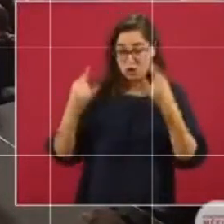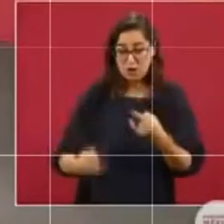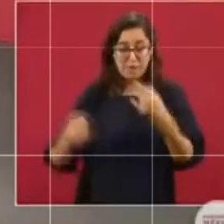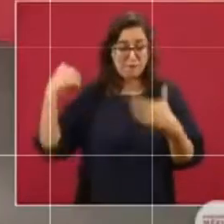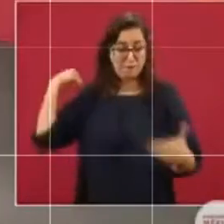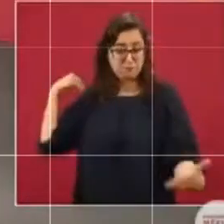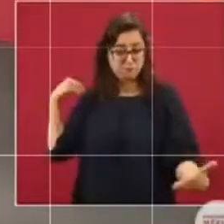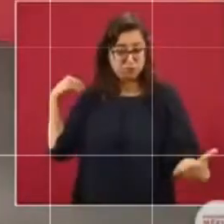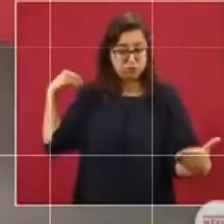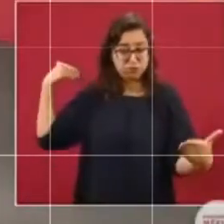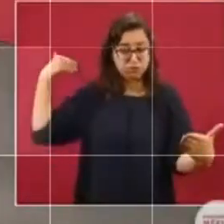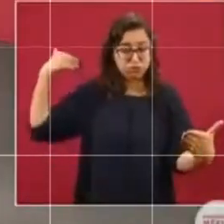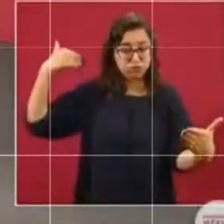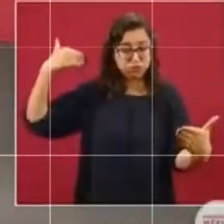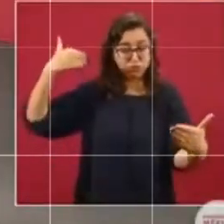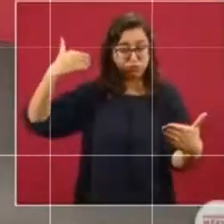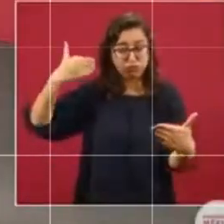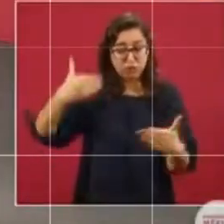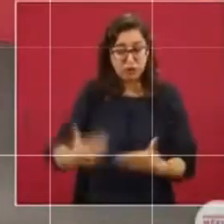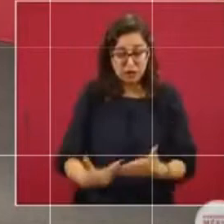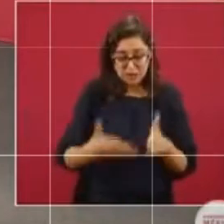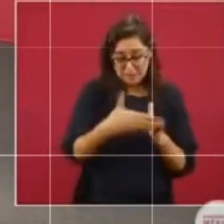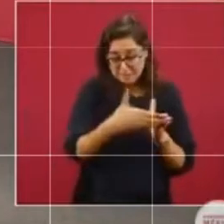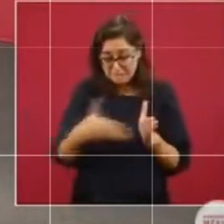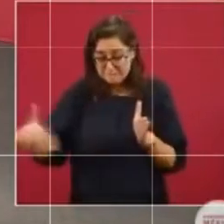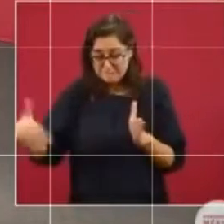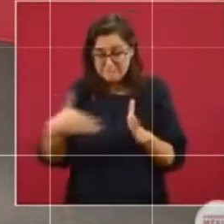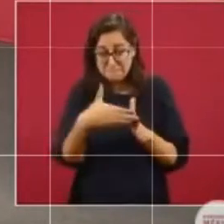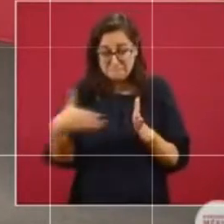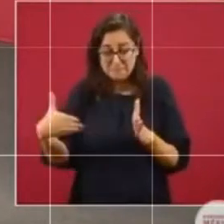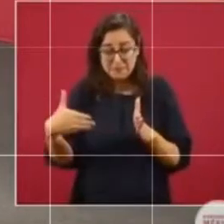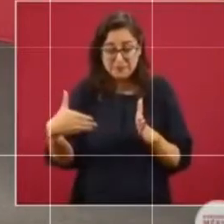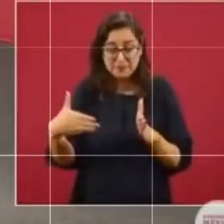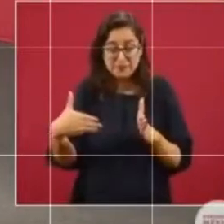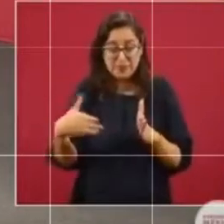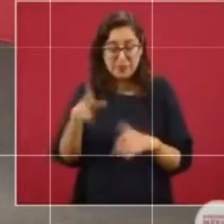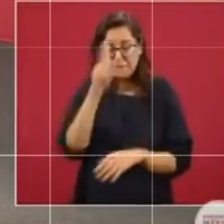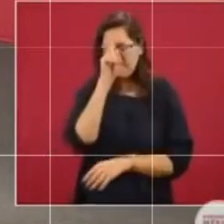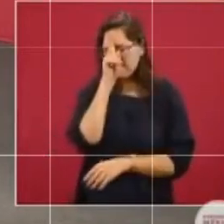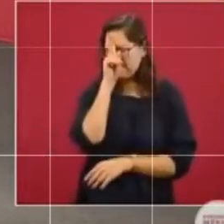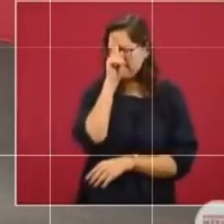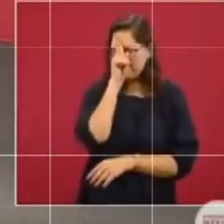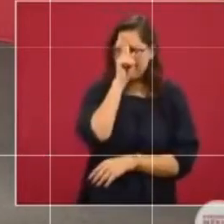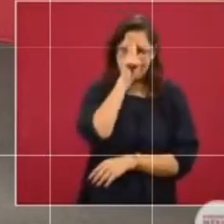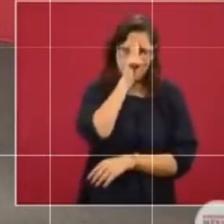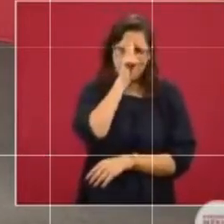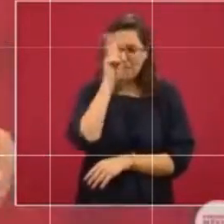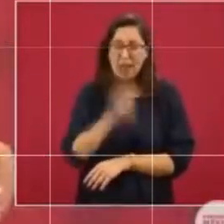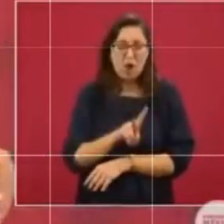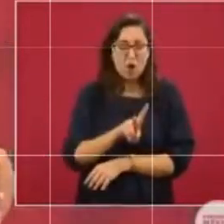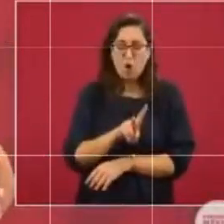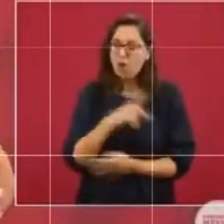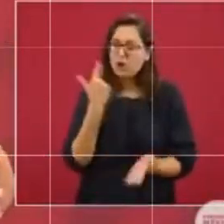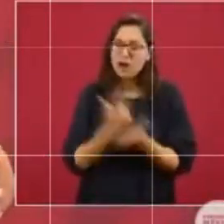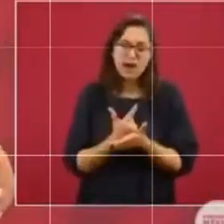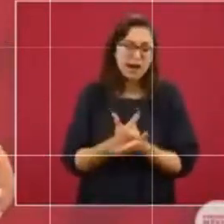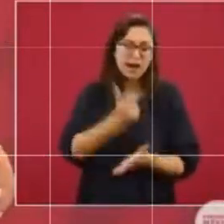saqueo tan grande como el que se